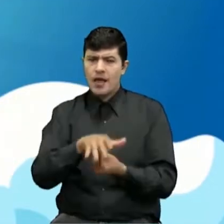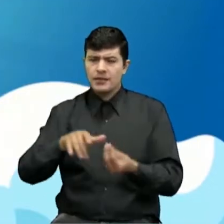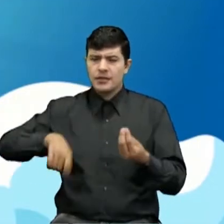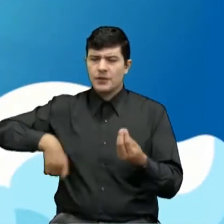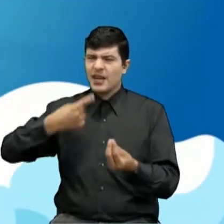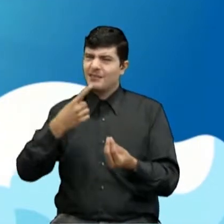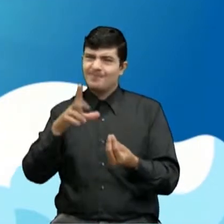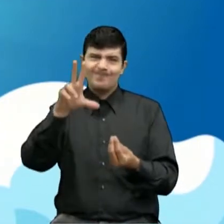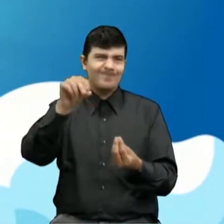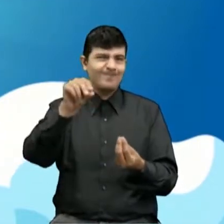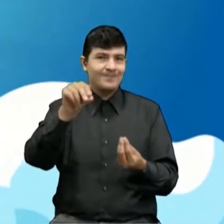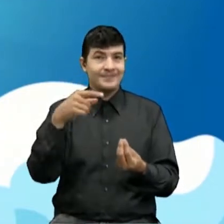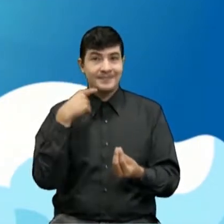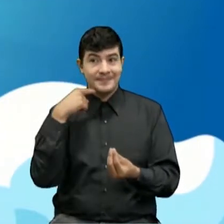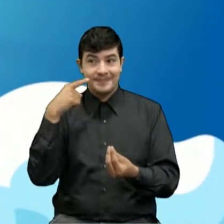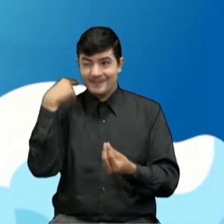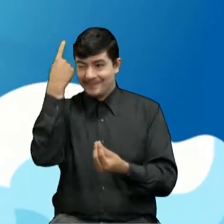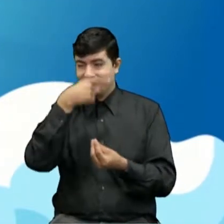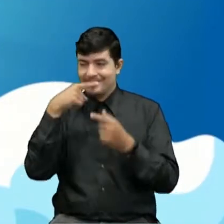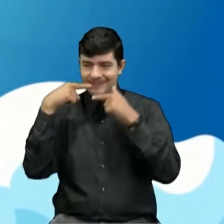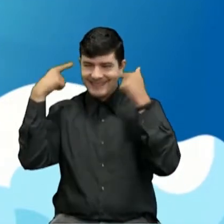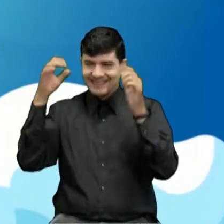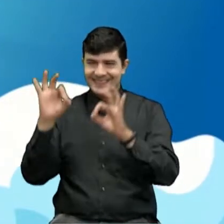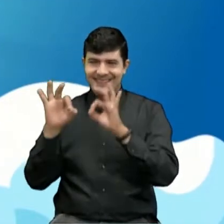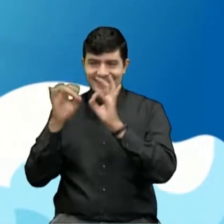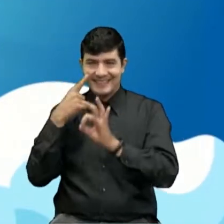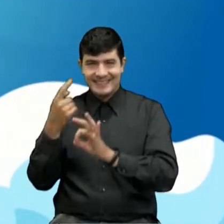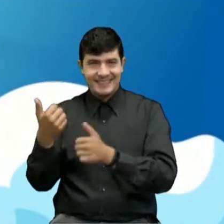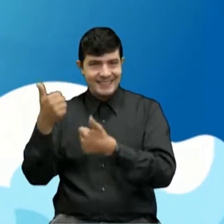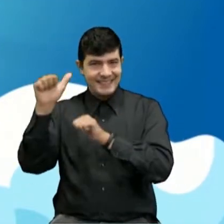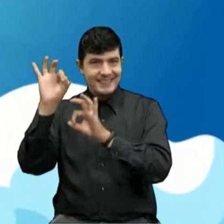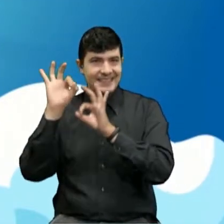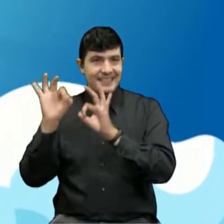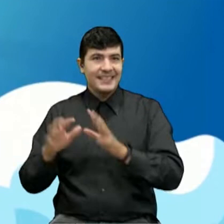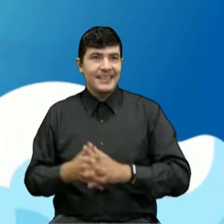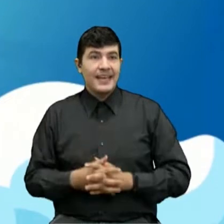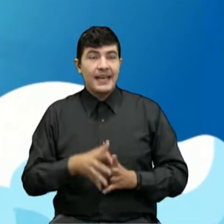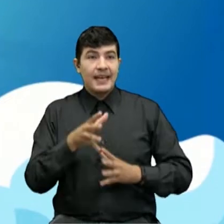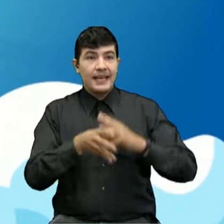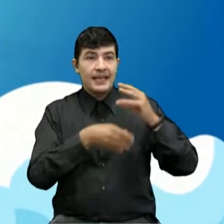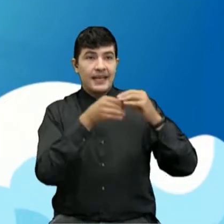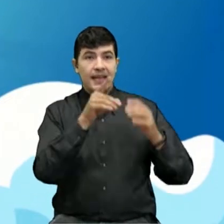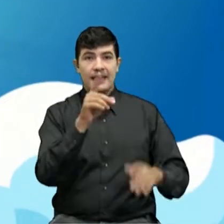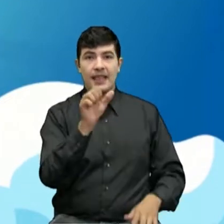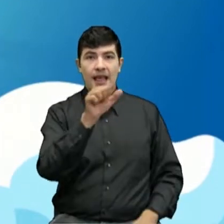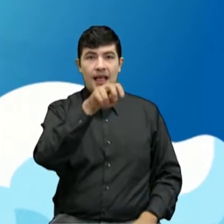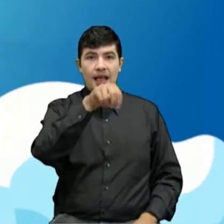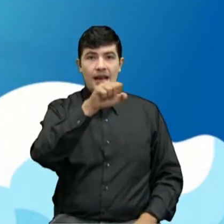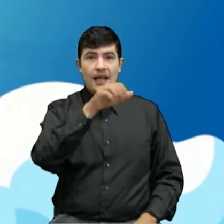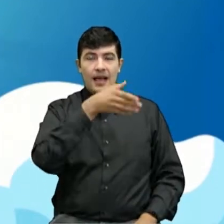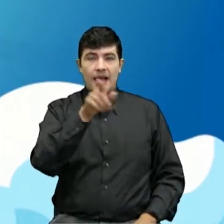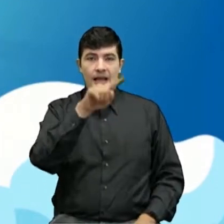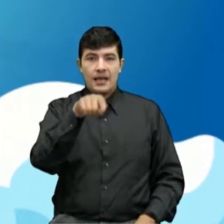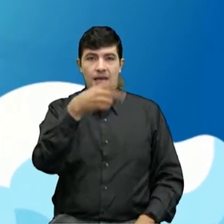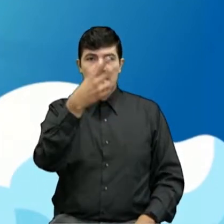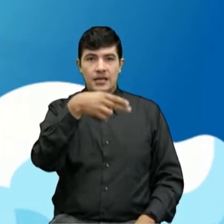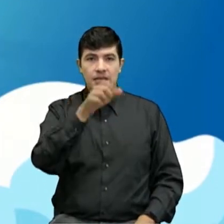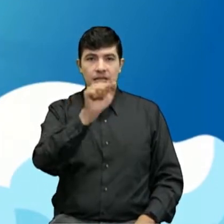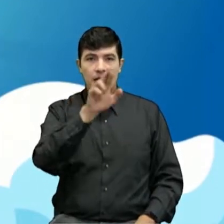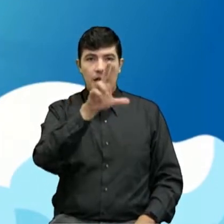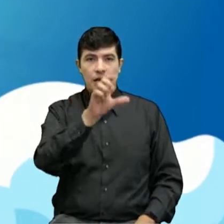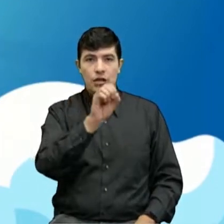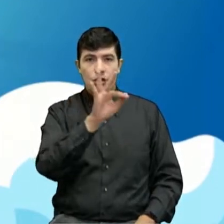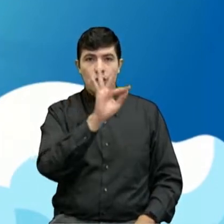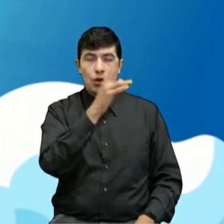Andrés Felipe, una carita feliz para ti. Tengo también a Dana Charlotte Rodríguez desde